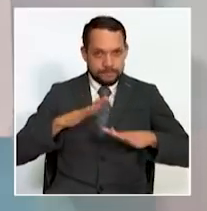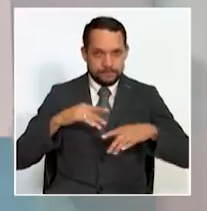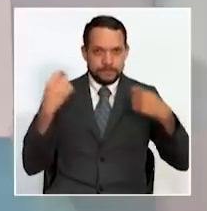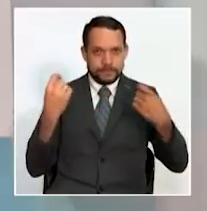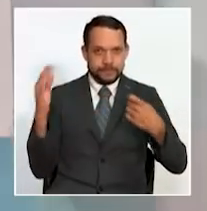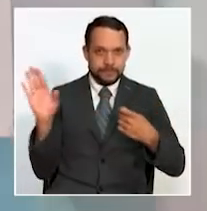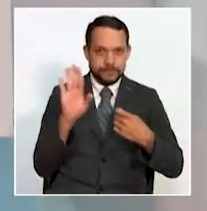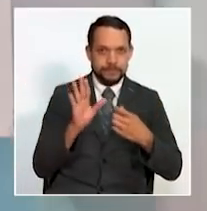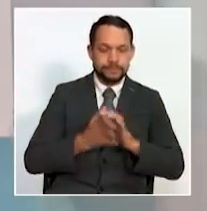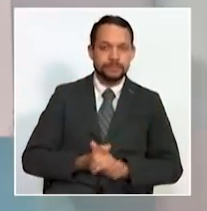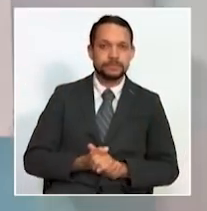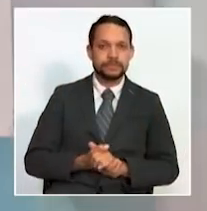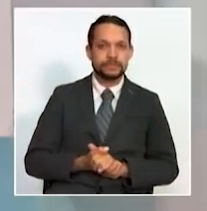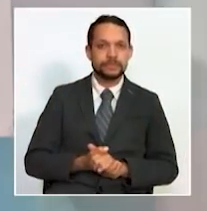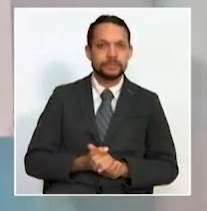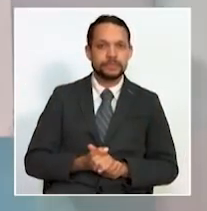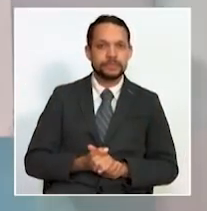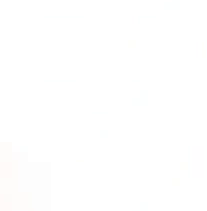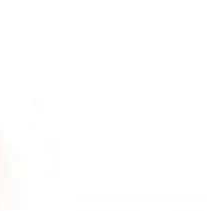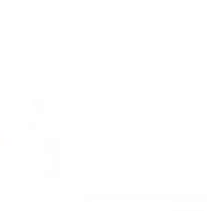regresamos.